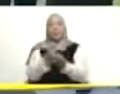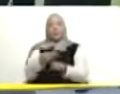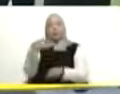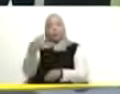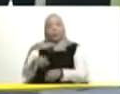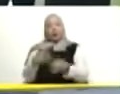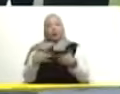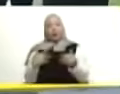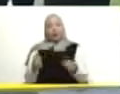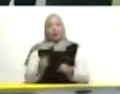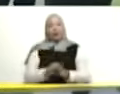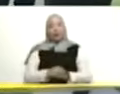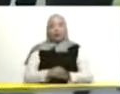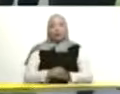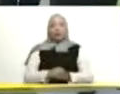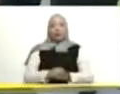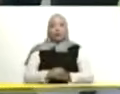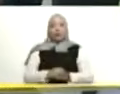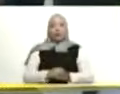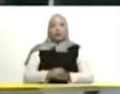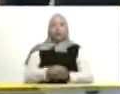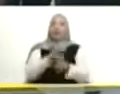de salud, quizás.